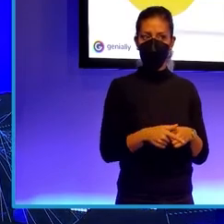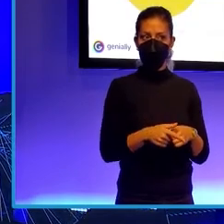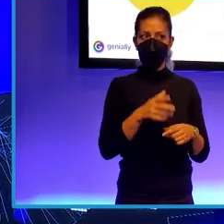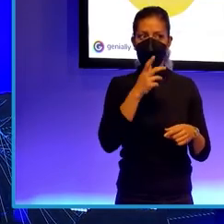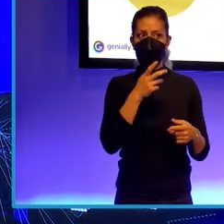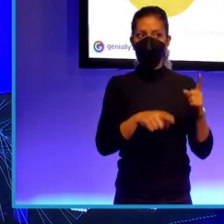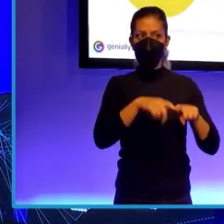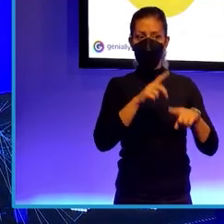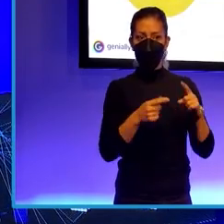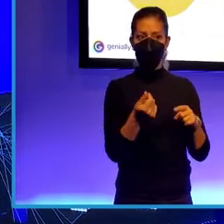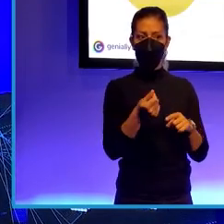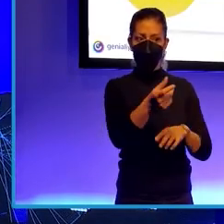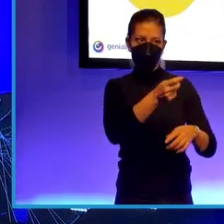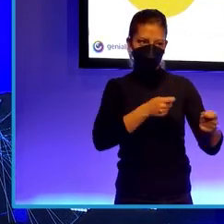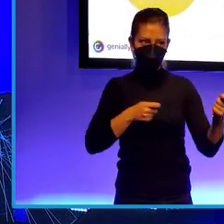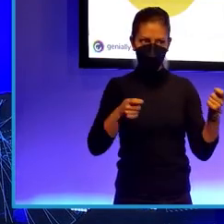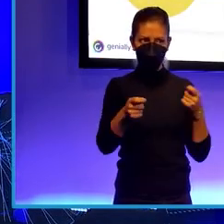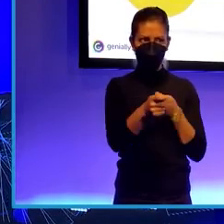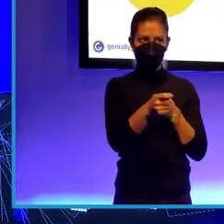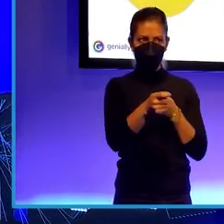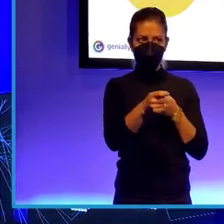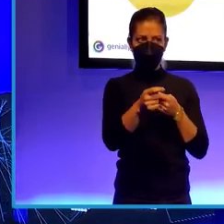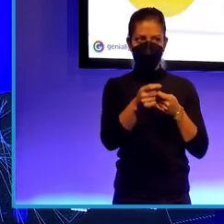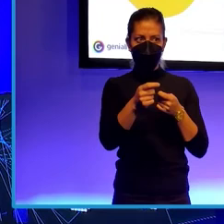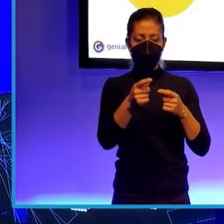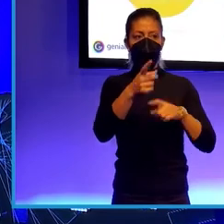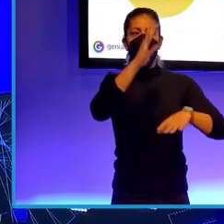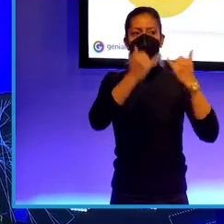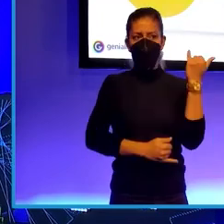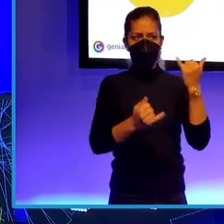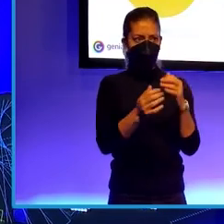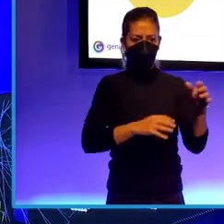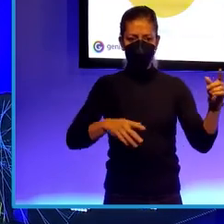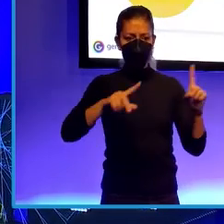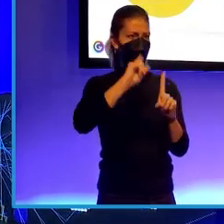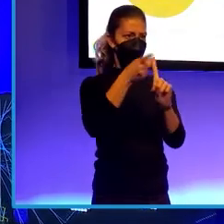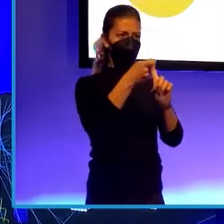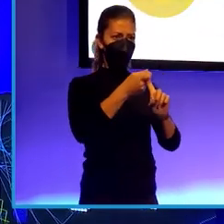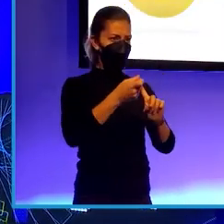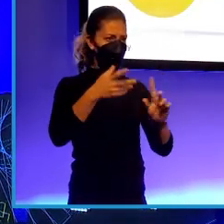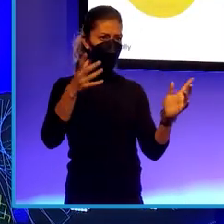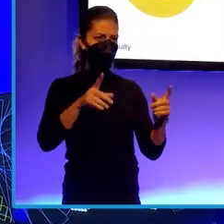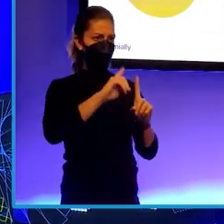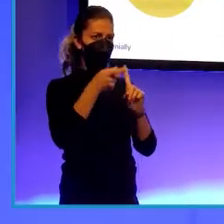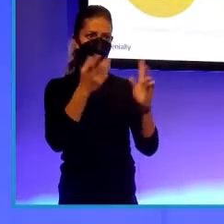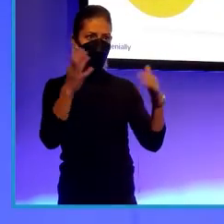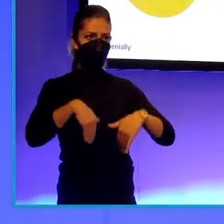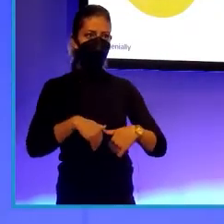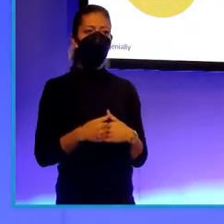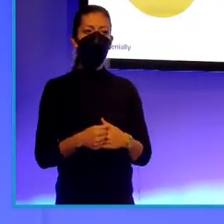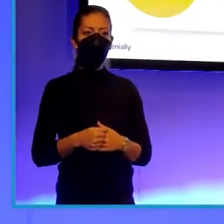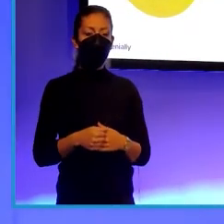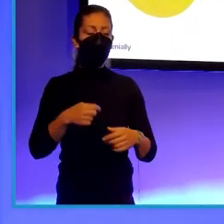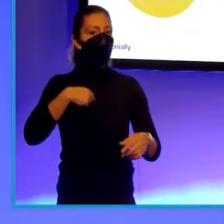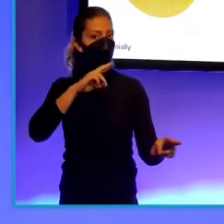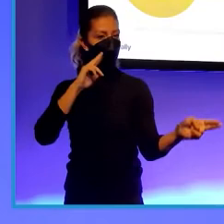utilizarla vamos está estancado y no me llega a ningún lado me alegra que me hagas esta pregunta yo te responde de